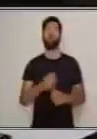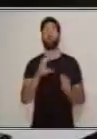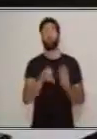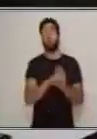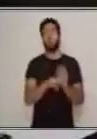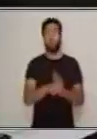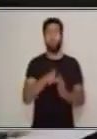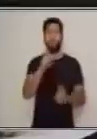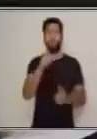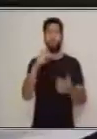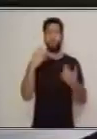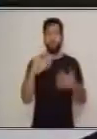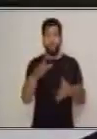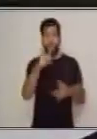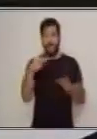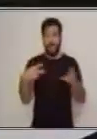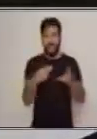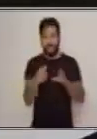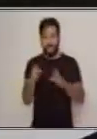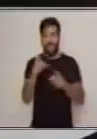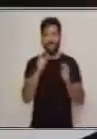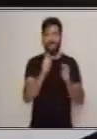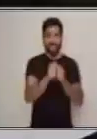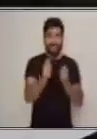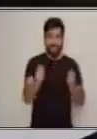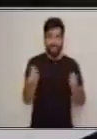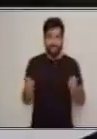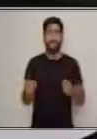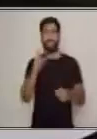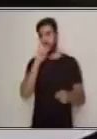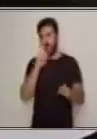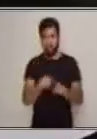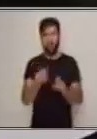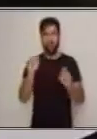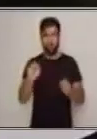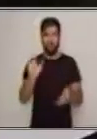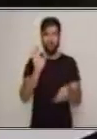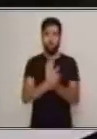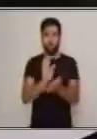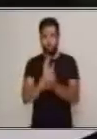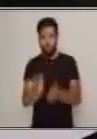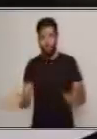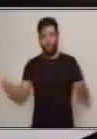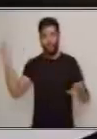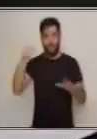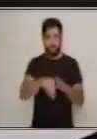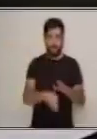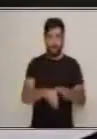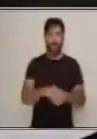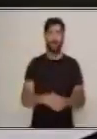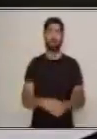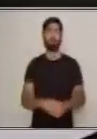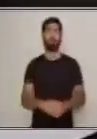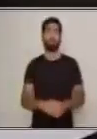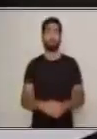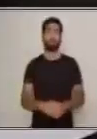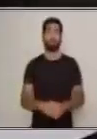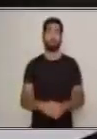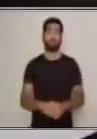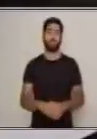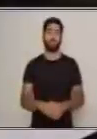has jugado y elaboraste tus tarjetitas, también las puedes colocar en la